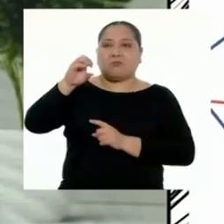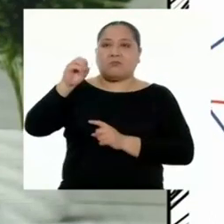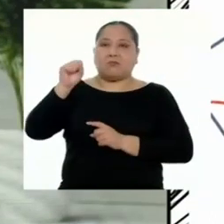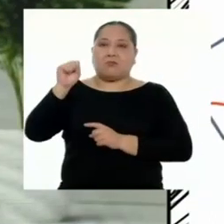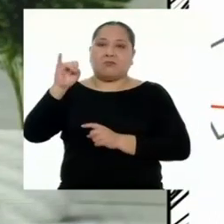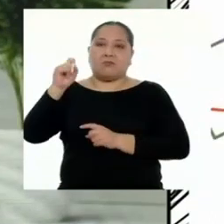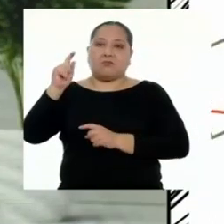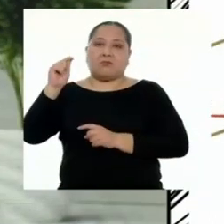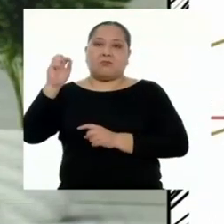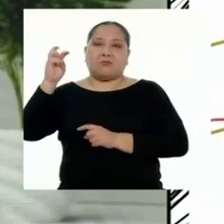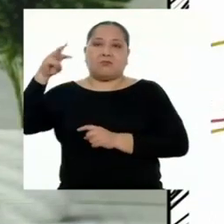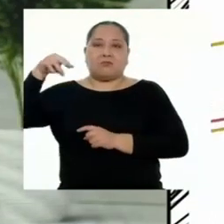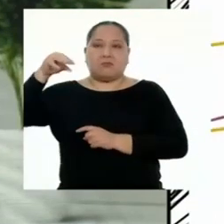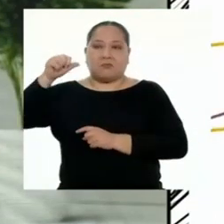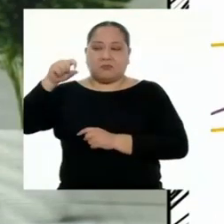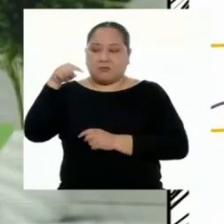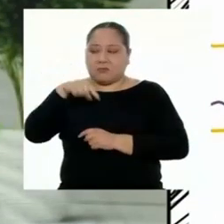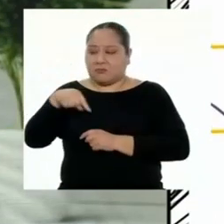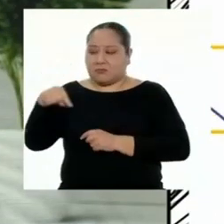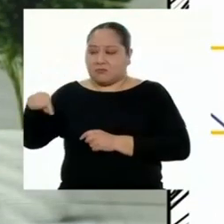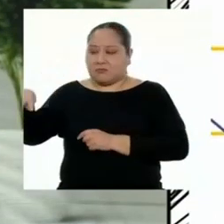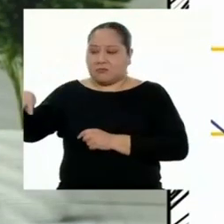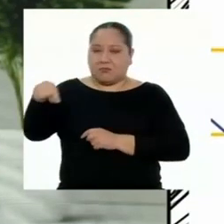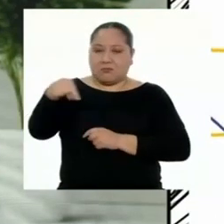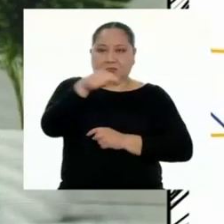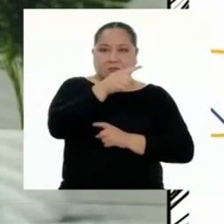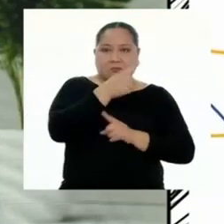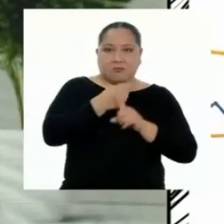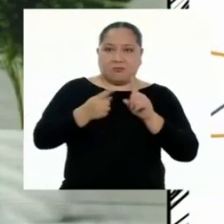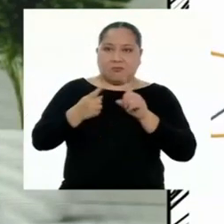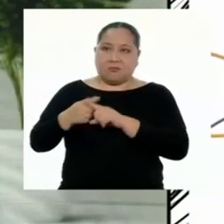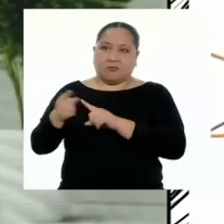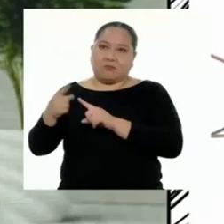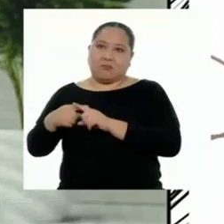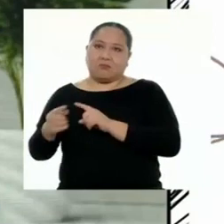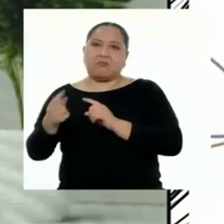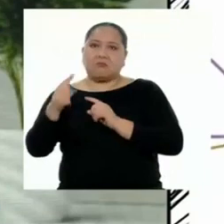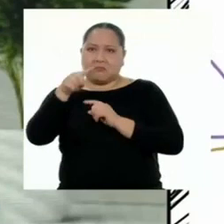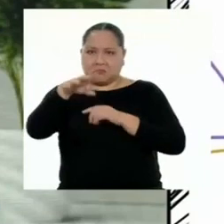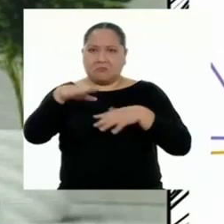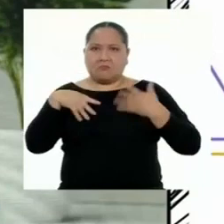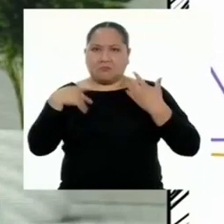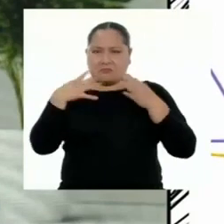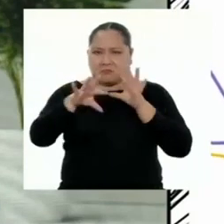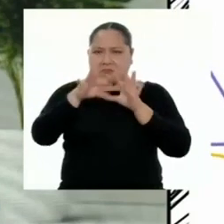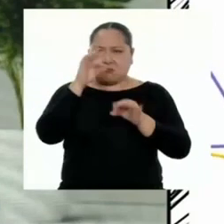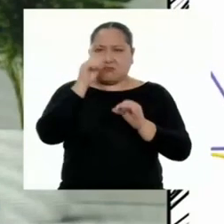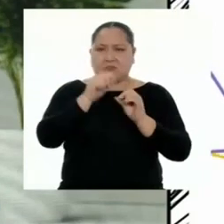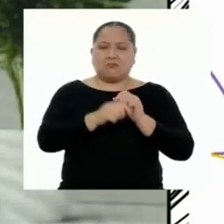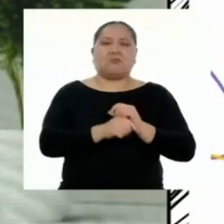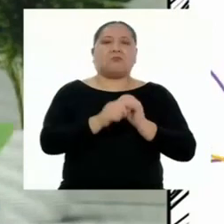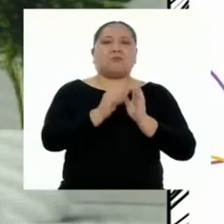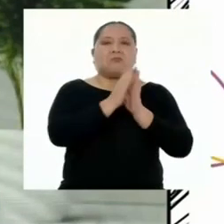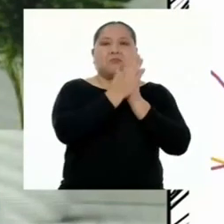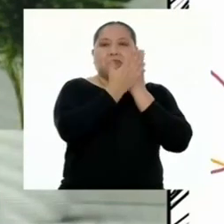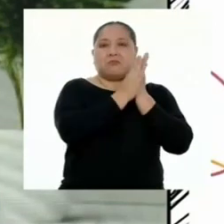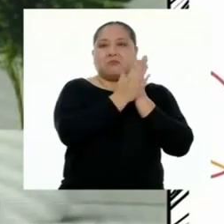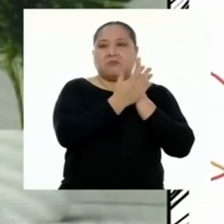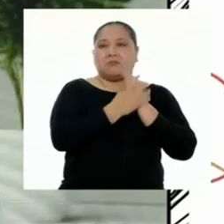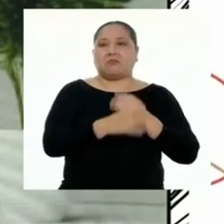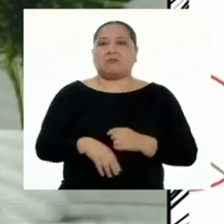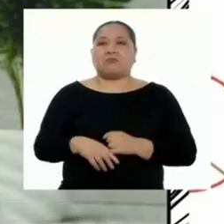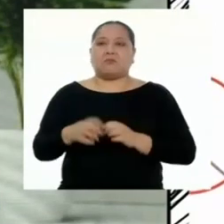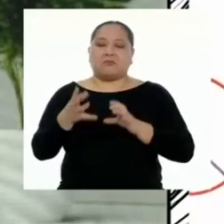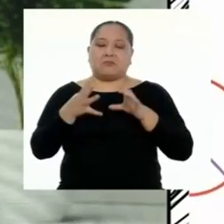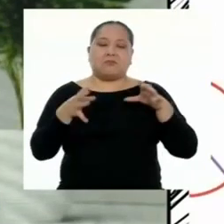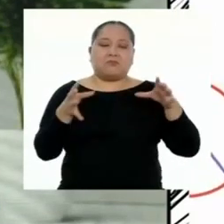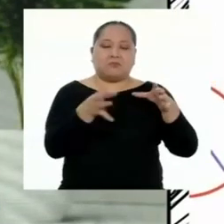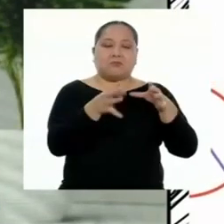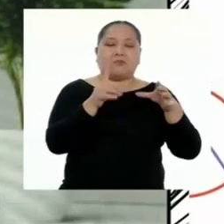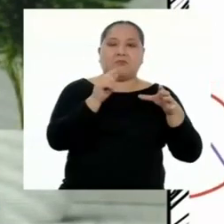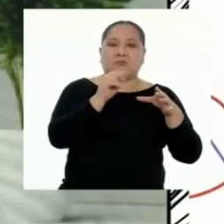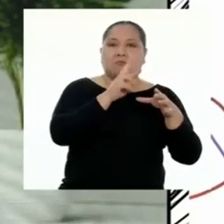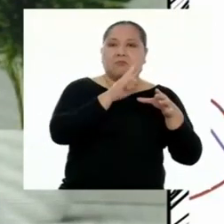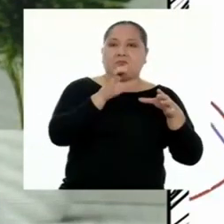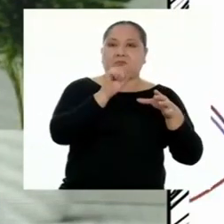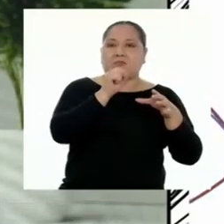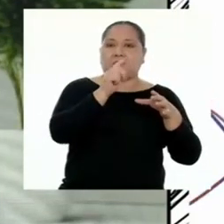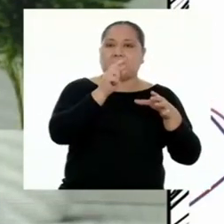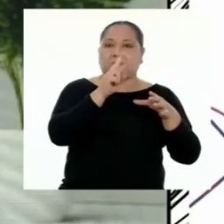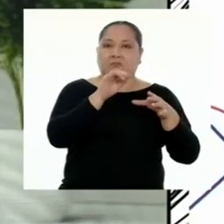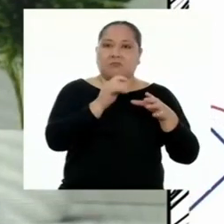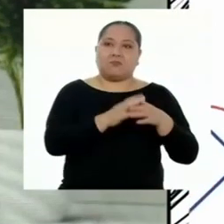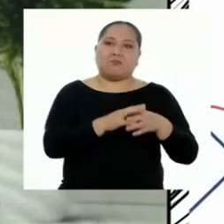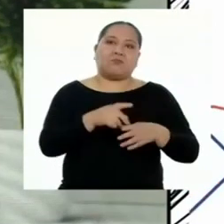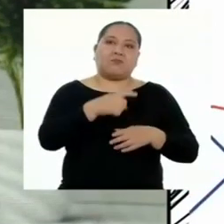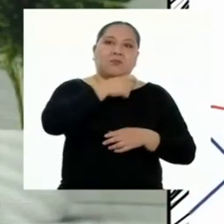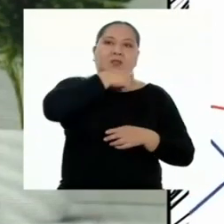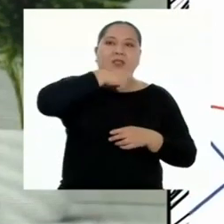territorio nacional. Todos ellos los podemos encontrar en los textos escolares en tres grupos. Los ecosistemas terrestres, representados